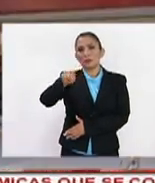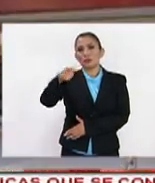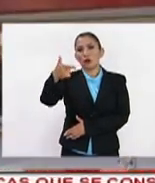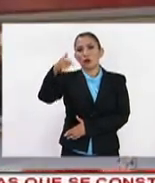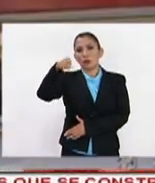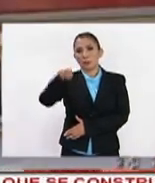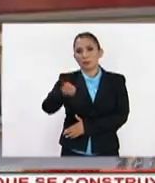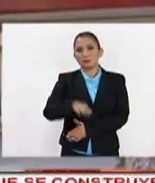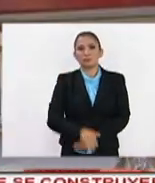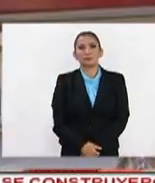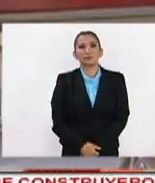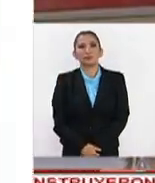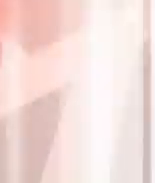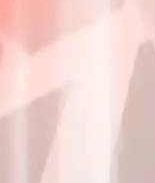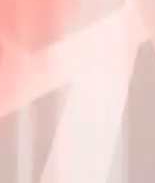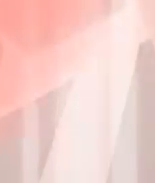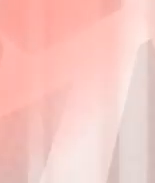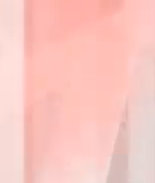www.cep.gov.